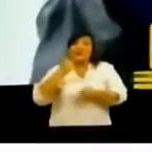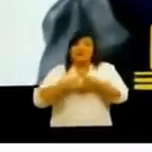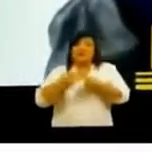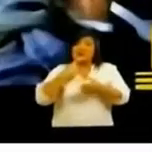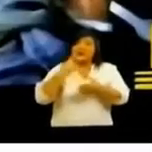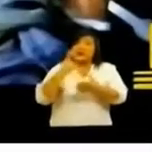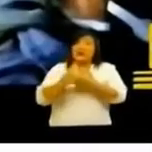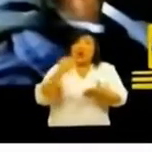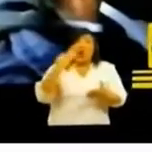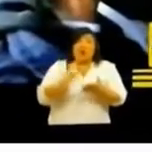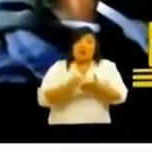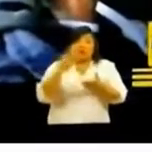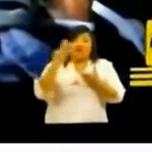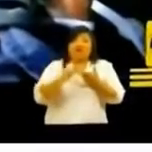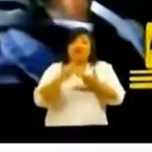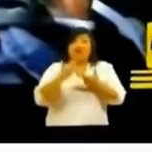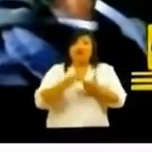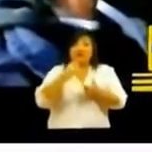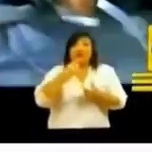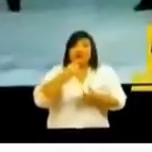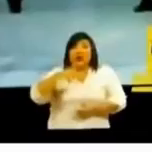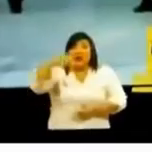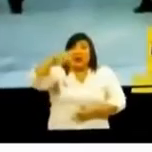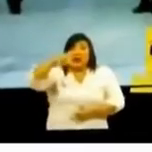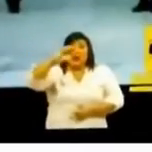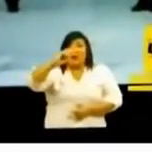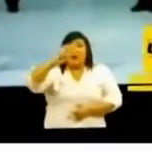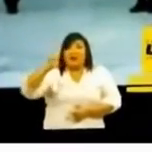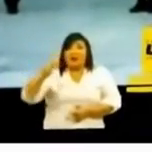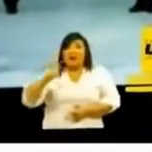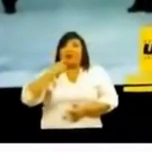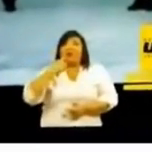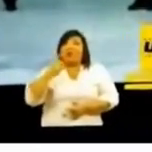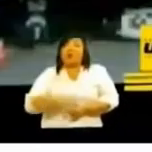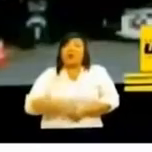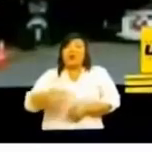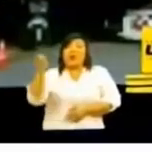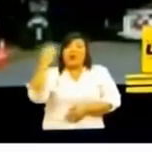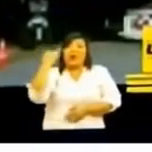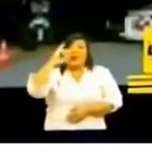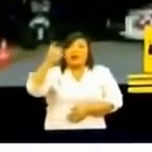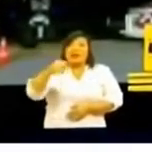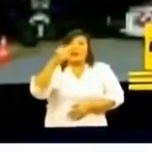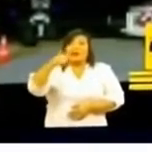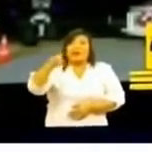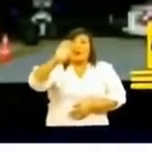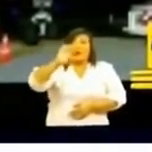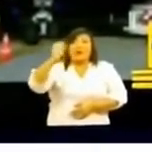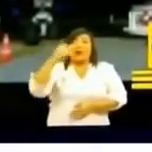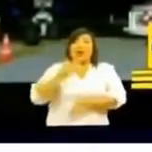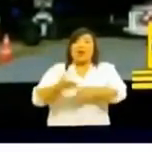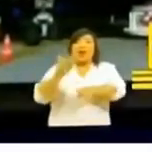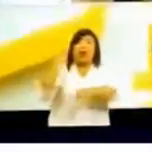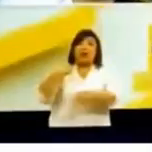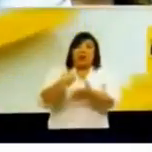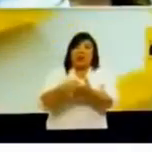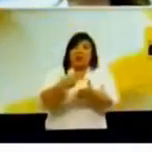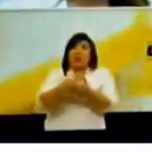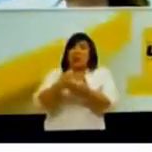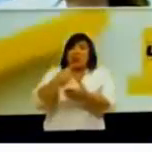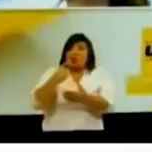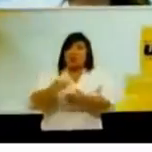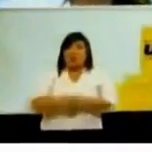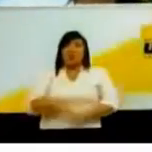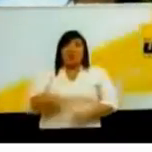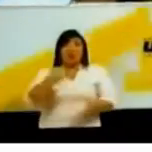dijo que las pruebas que adquirió el Cabildo no son PCR, como lo anunció el alcalde Jorge Yunda, incluso antes de su compra.